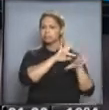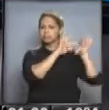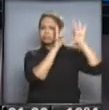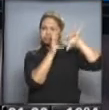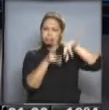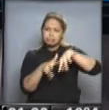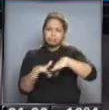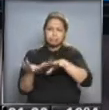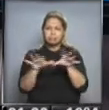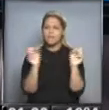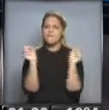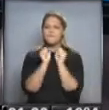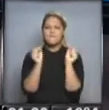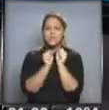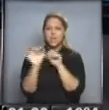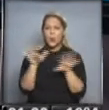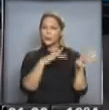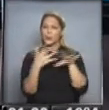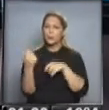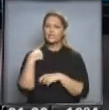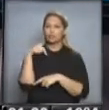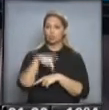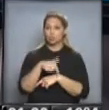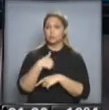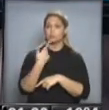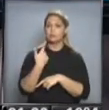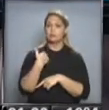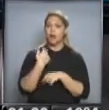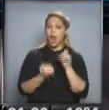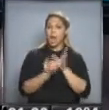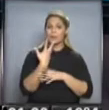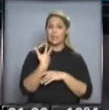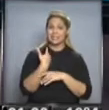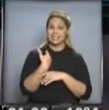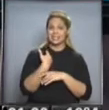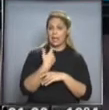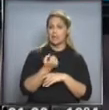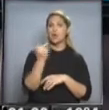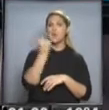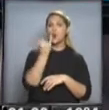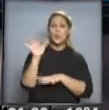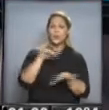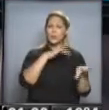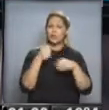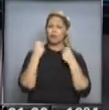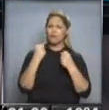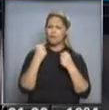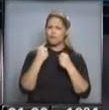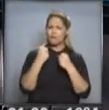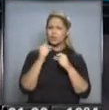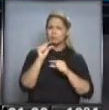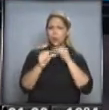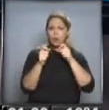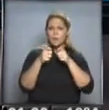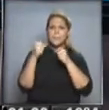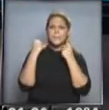masa de aire frío de origen polar con vientos del sector sur. Pero ya a partir de las primeras horas del día jueves tendremos vientos intensos que comenzarán a aumentar